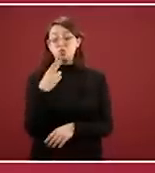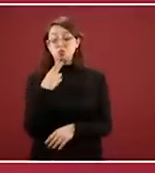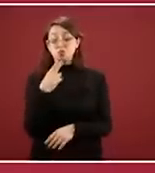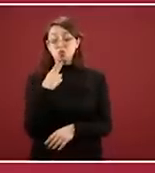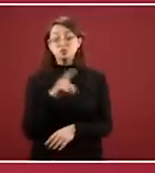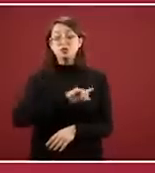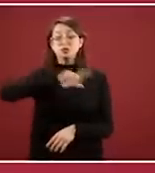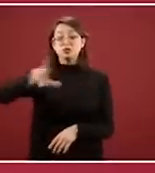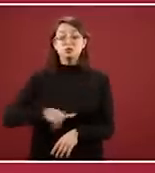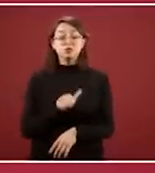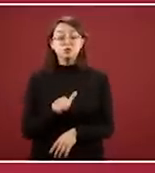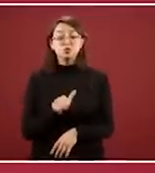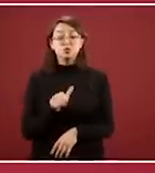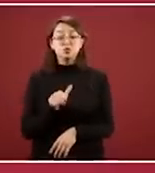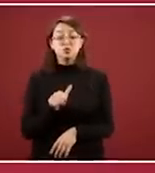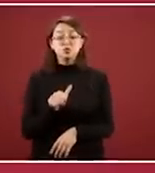pagar más,